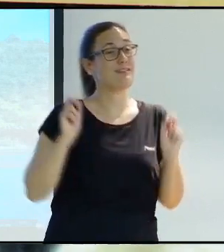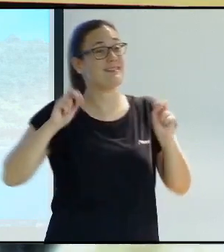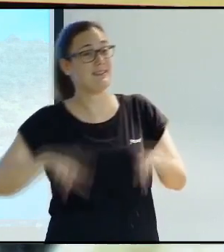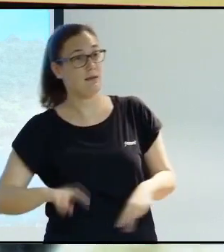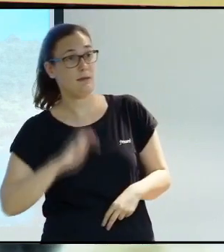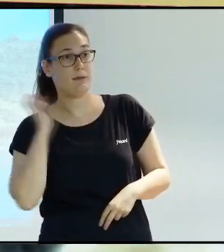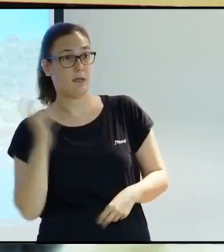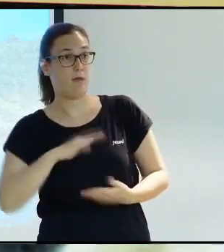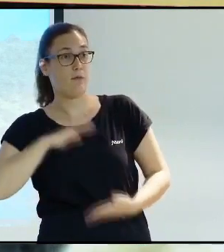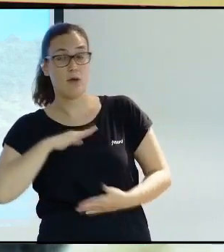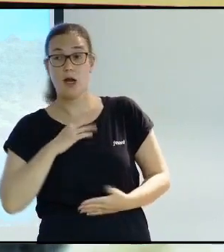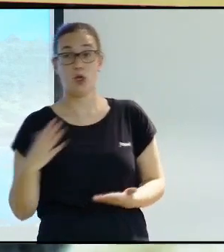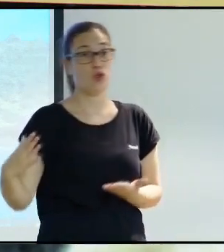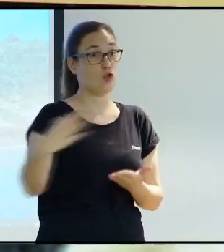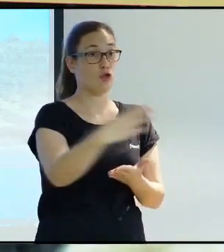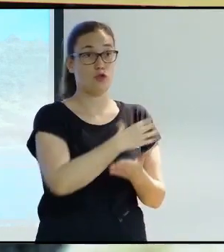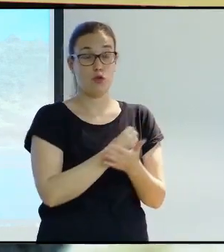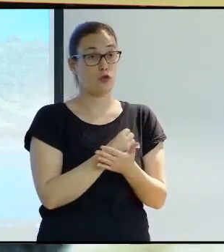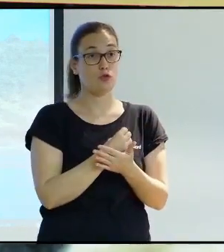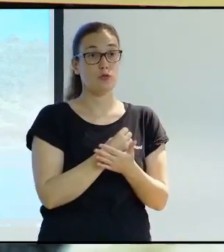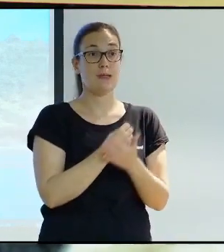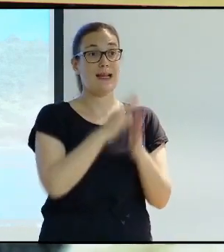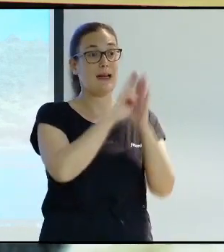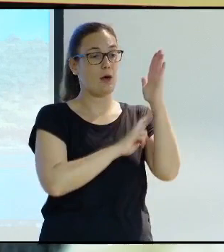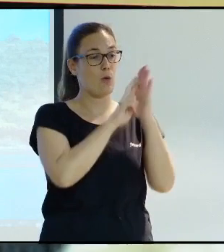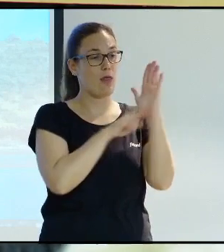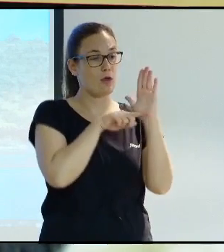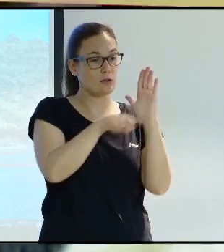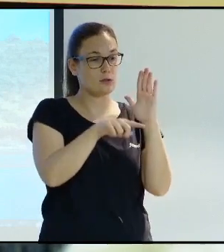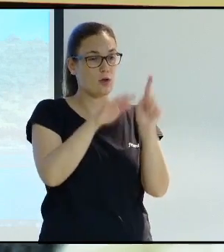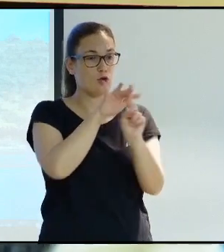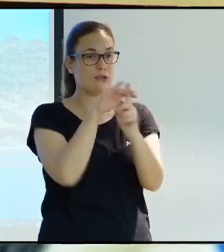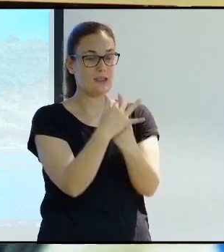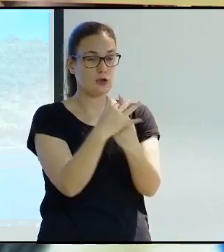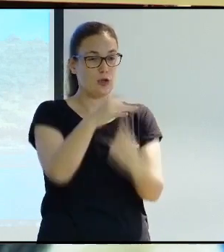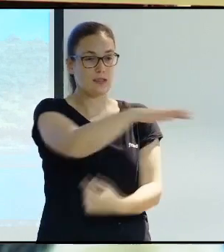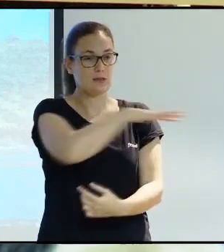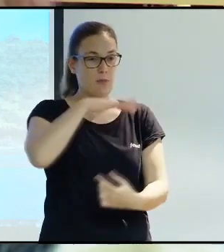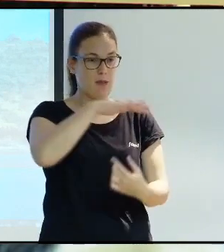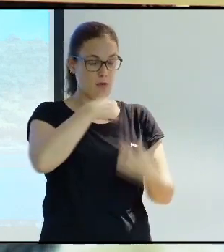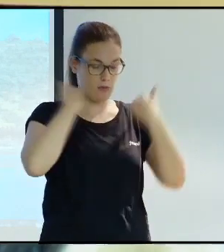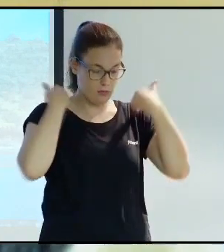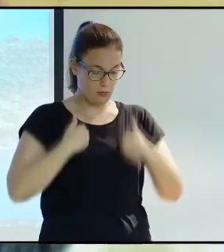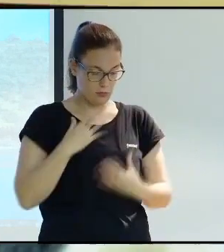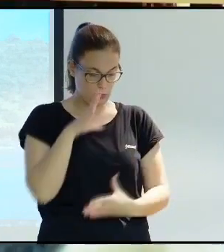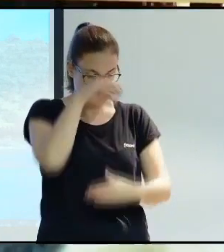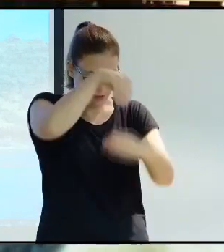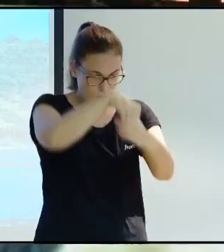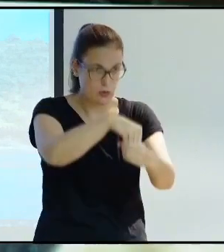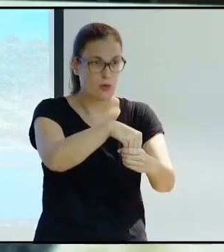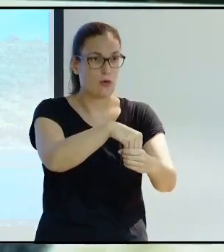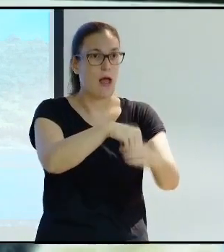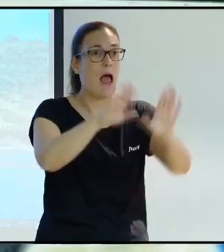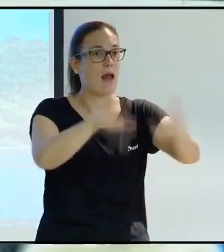diversidad funcional, sometidas a las regulaciones contextuales de los espacios en los que tienen que desenvolverse, adquieren